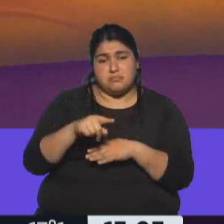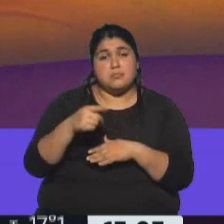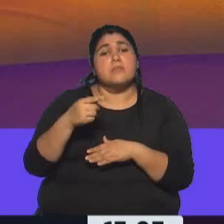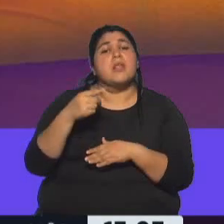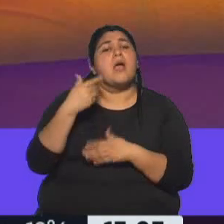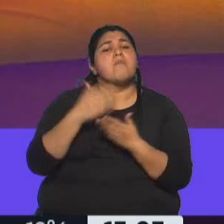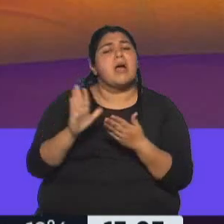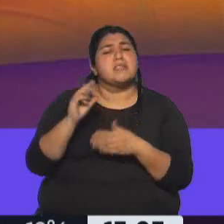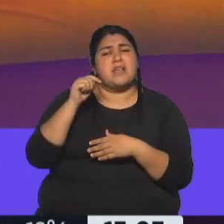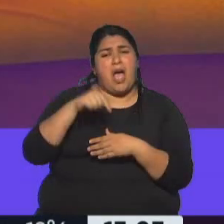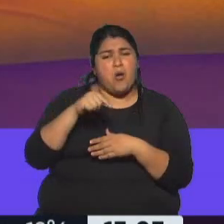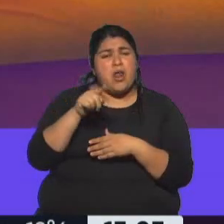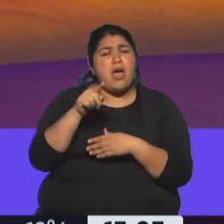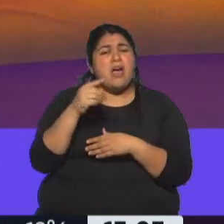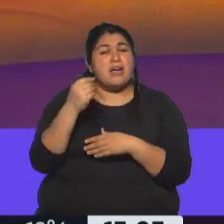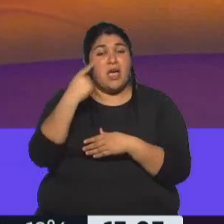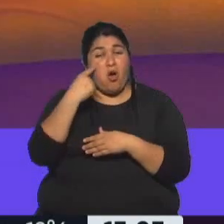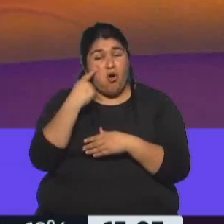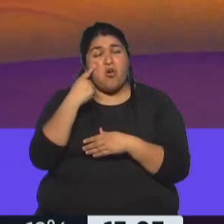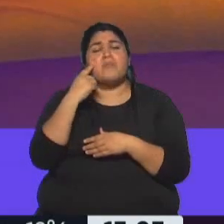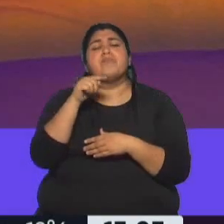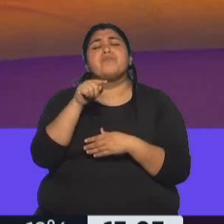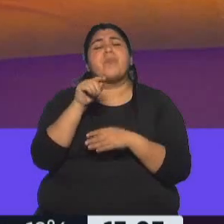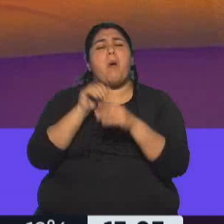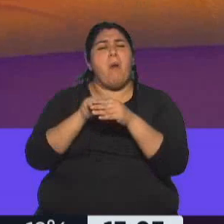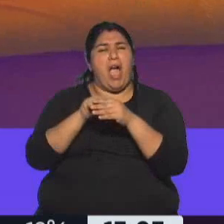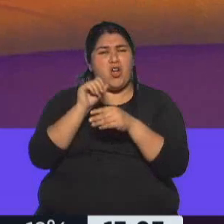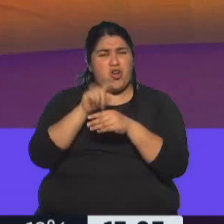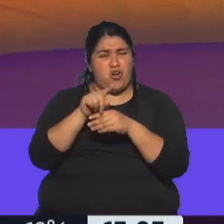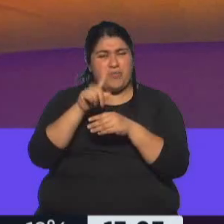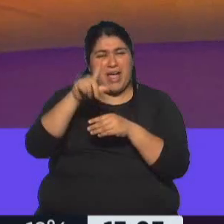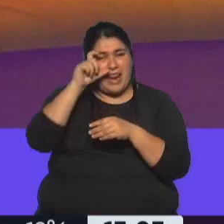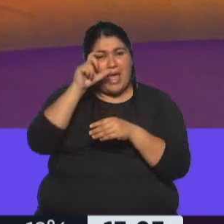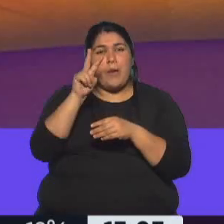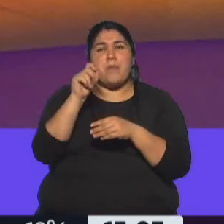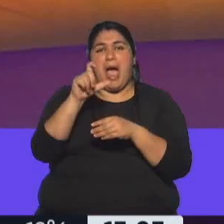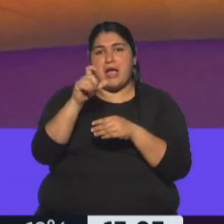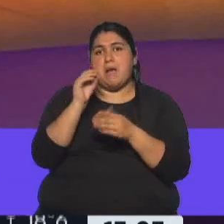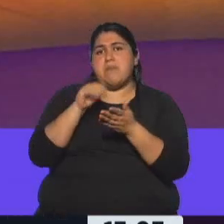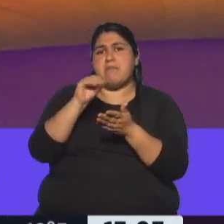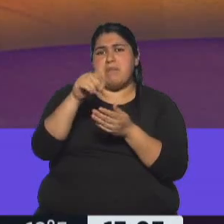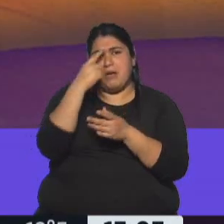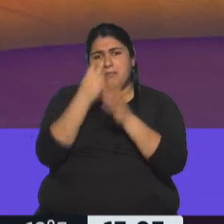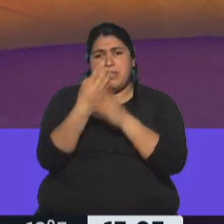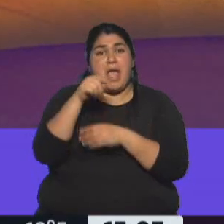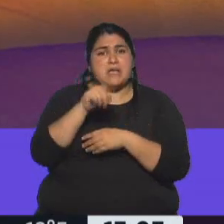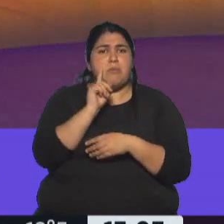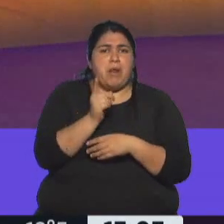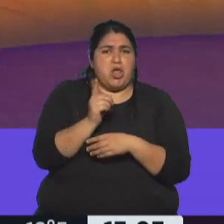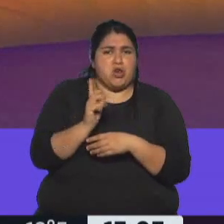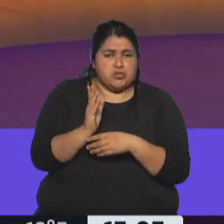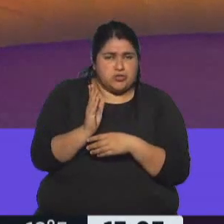letras del Banco Central. Que ojo, las letras del Banco Central, como eran las LEBAC de Mauricio Macri, eran un peligro. ¿Por qué? Y